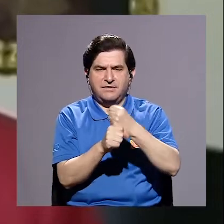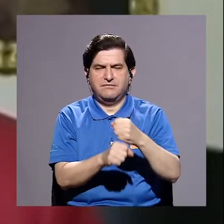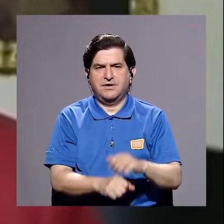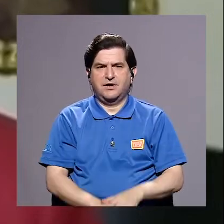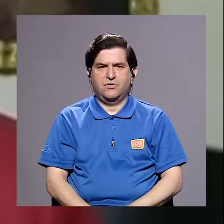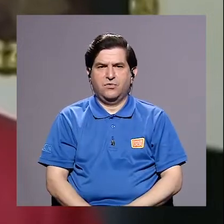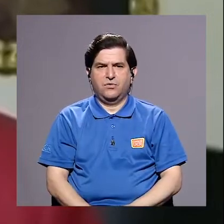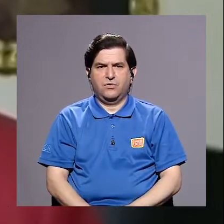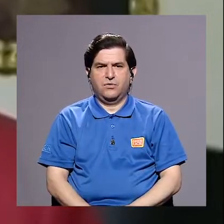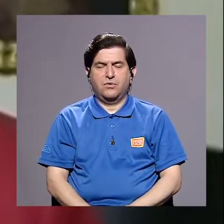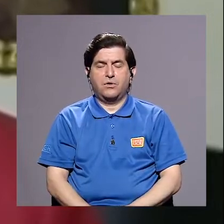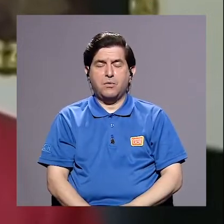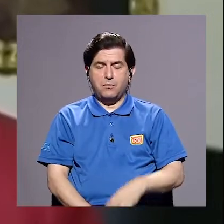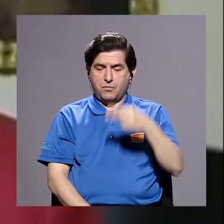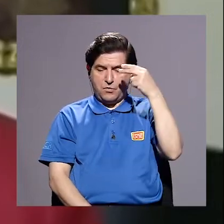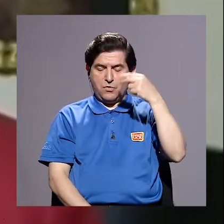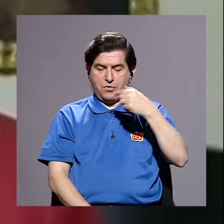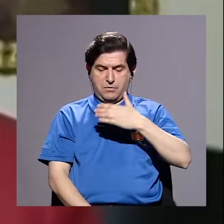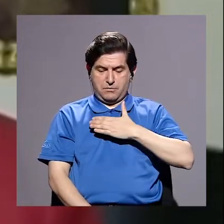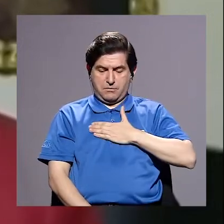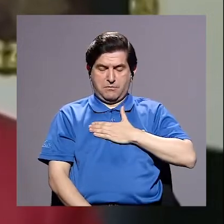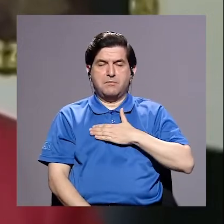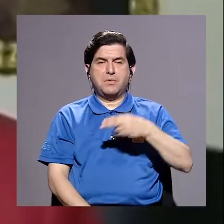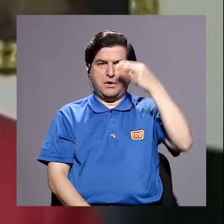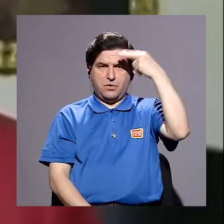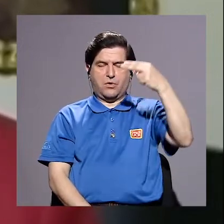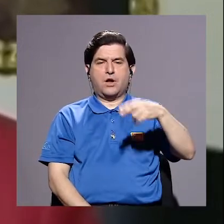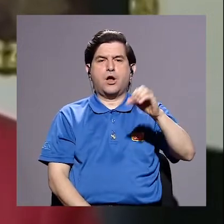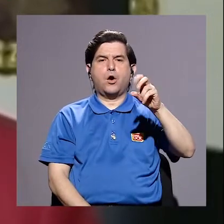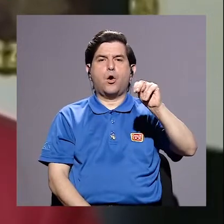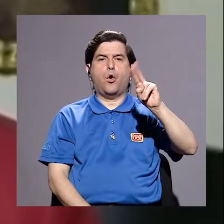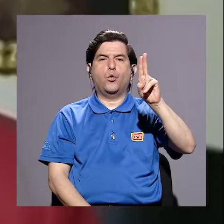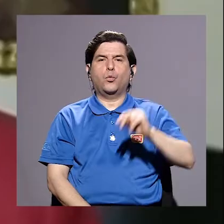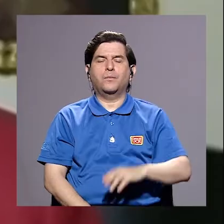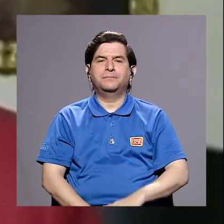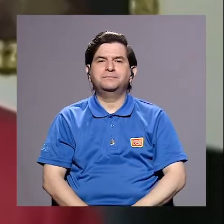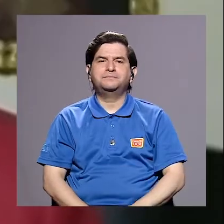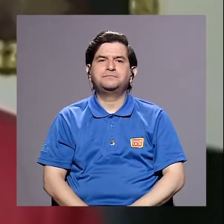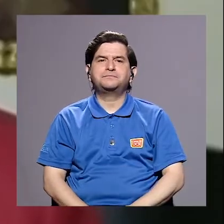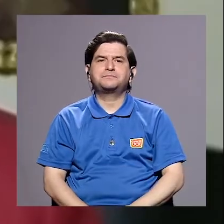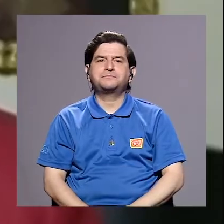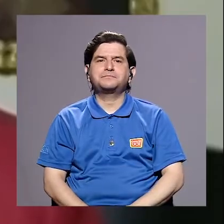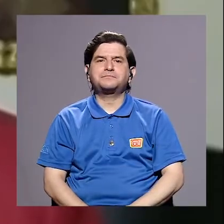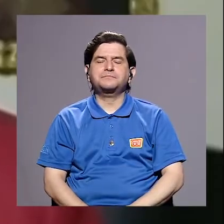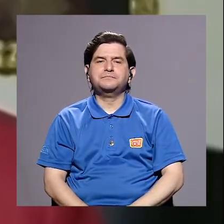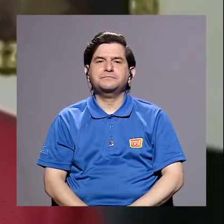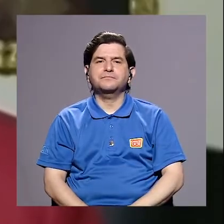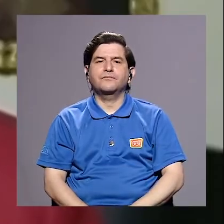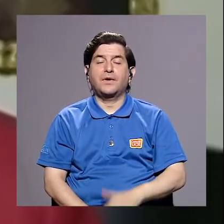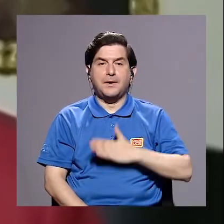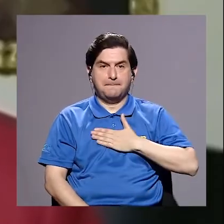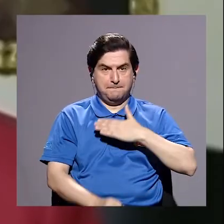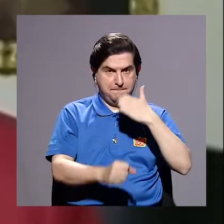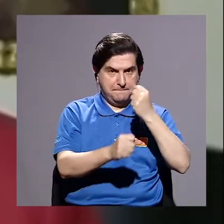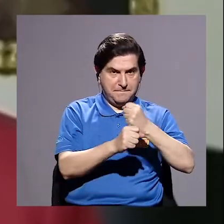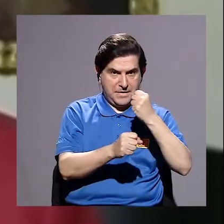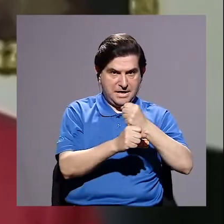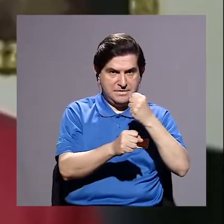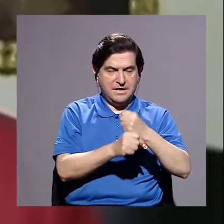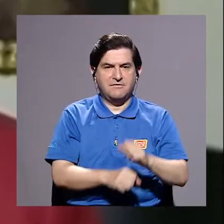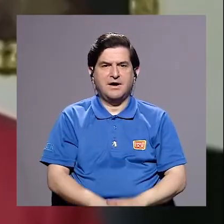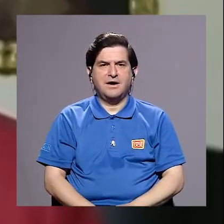gané por méritos personales en Naciones Unidas. Y mi puesto